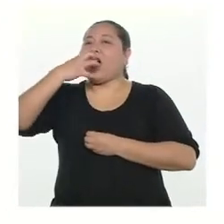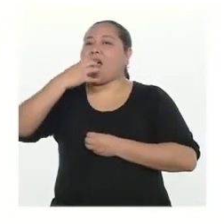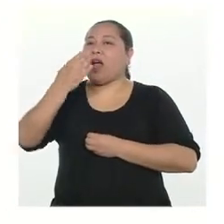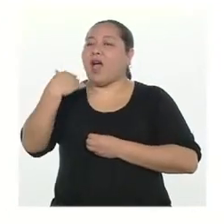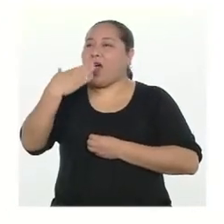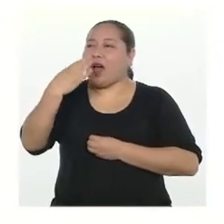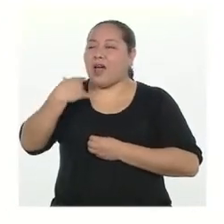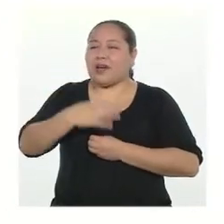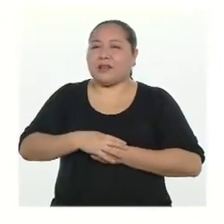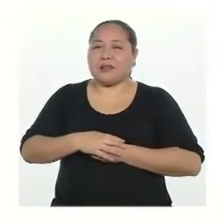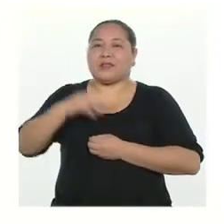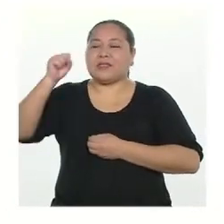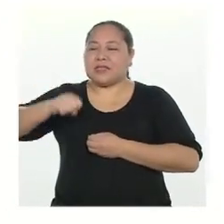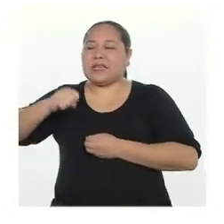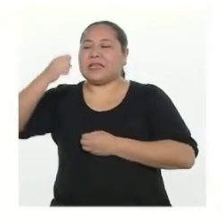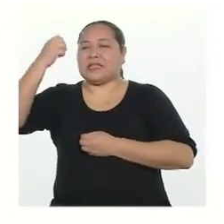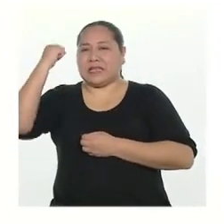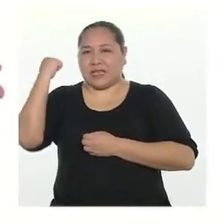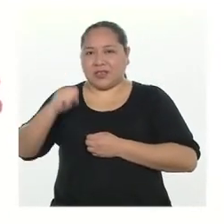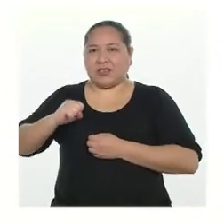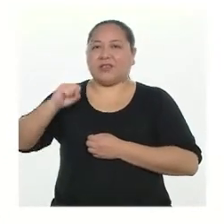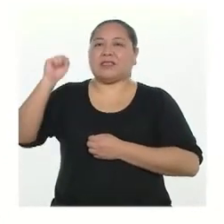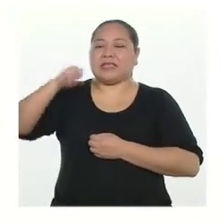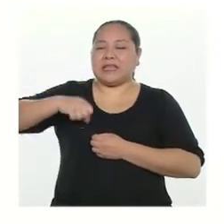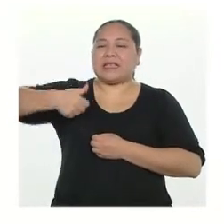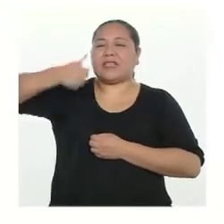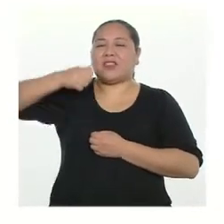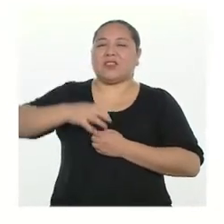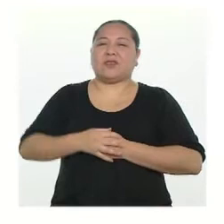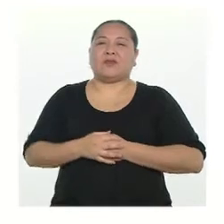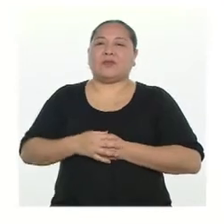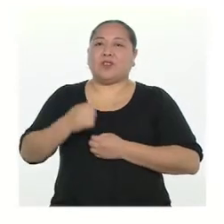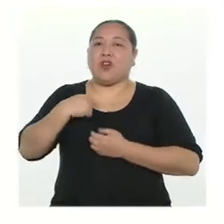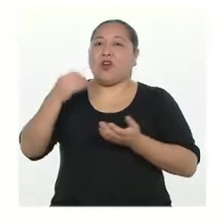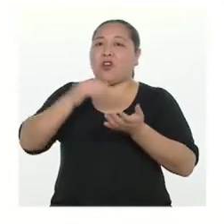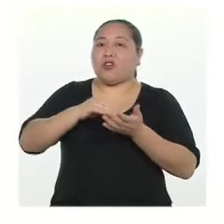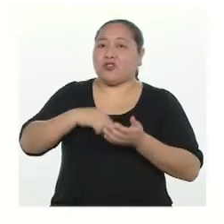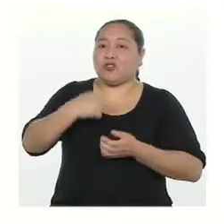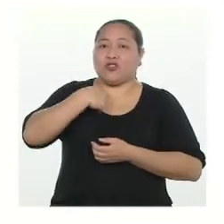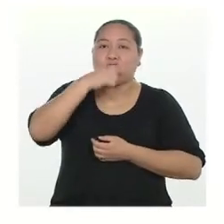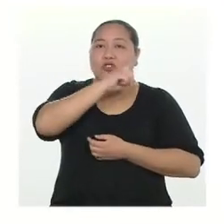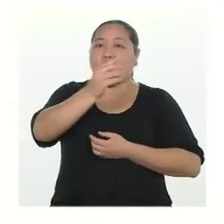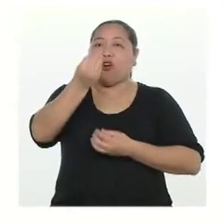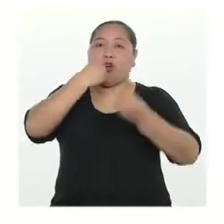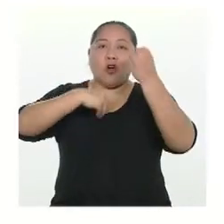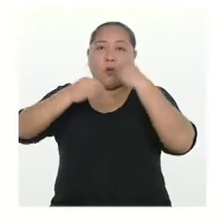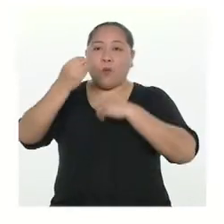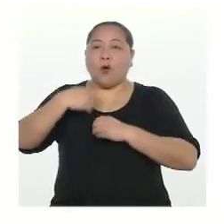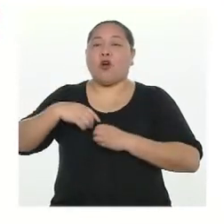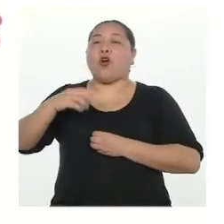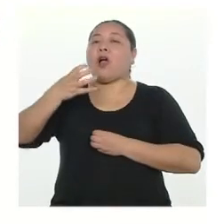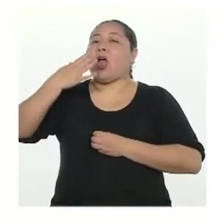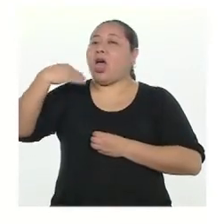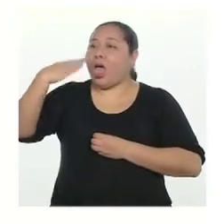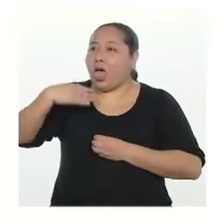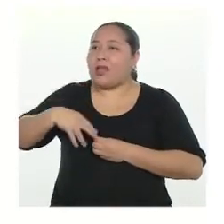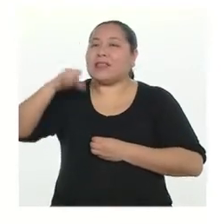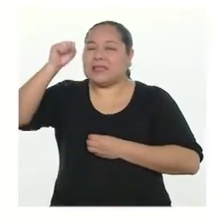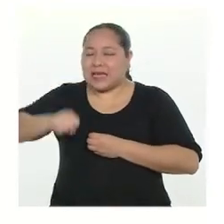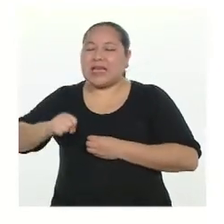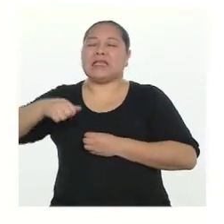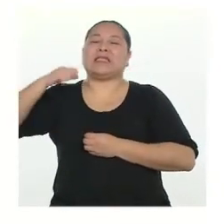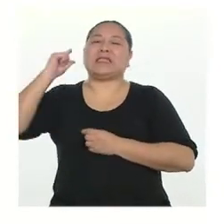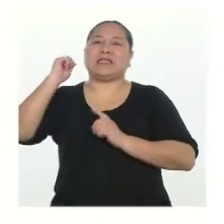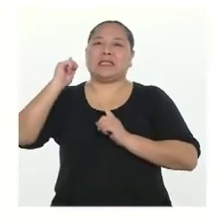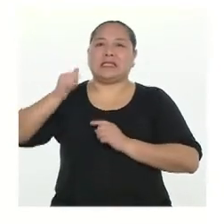más. Yo no como rocoto, sí señor. Una vez más. Yo no como rocoto, sí señor.